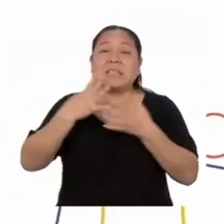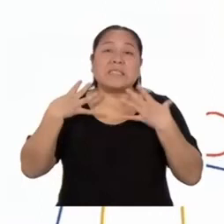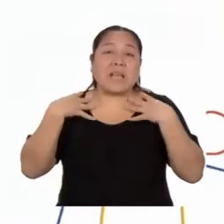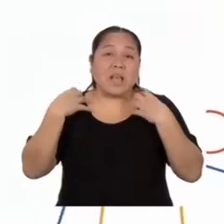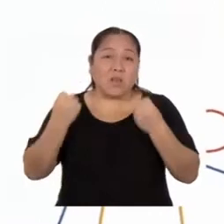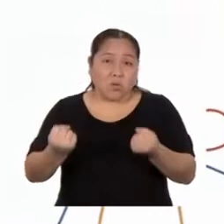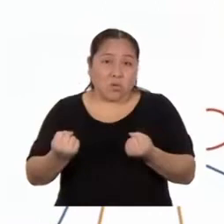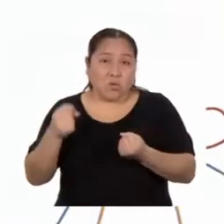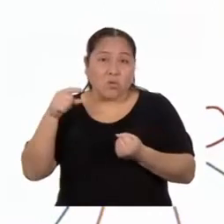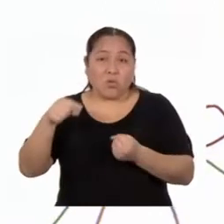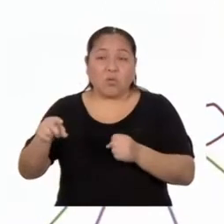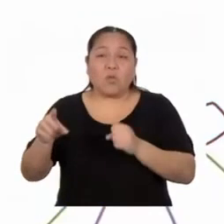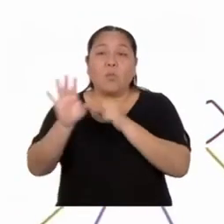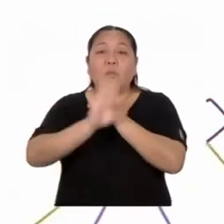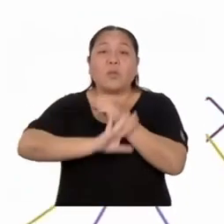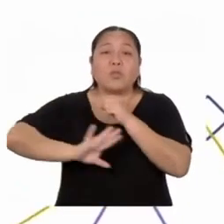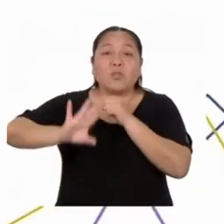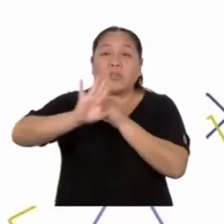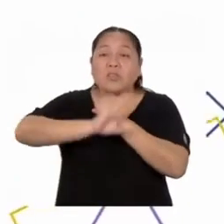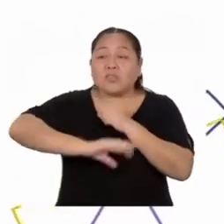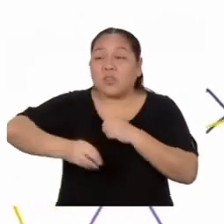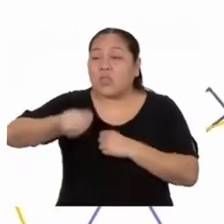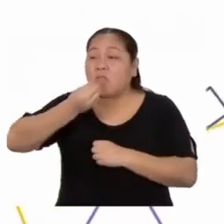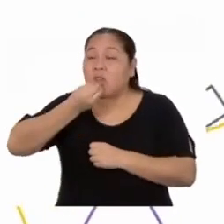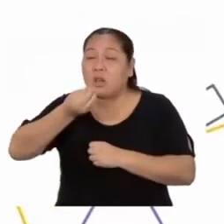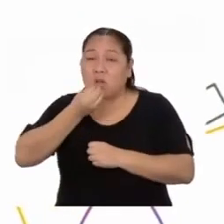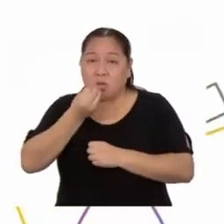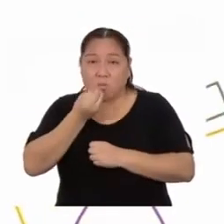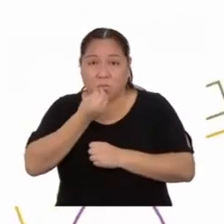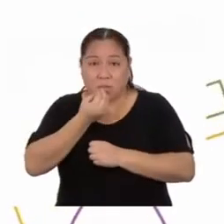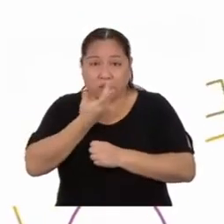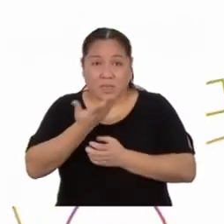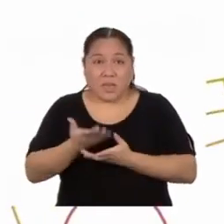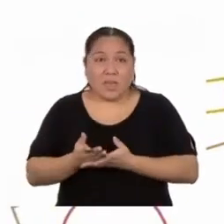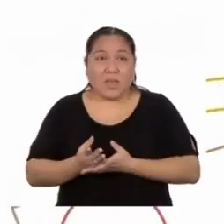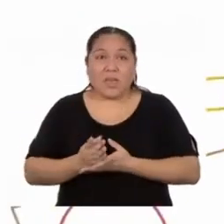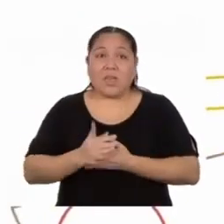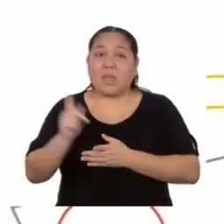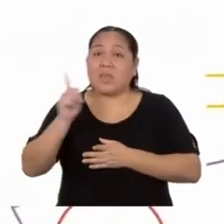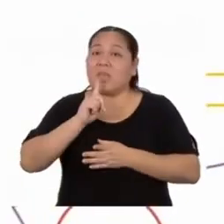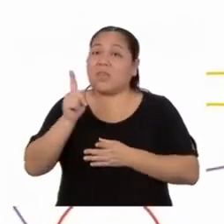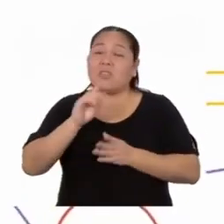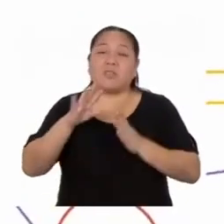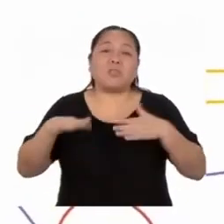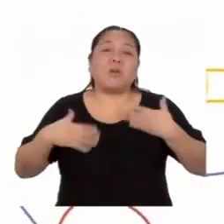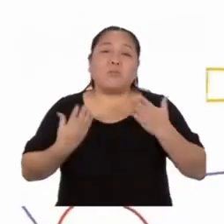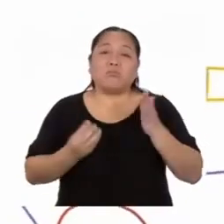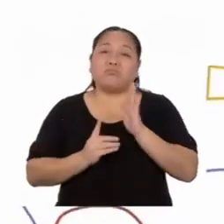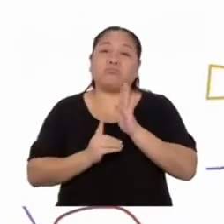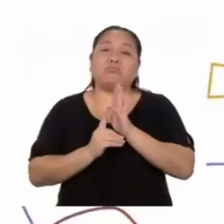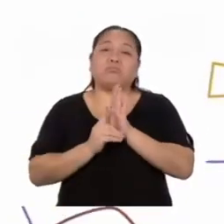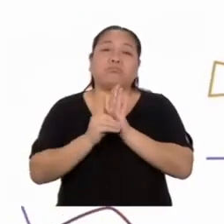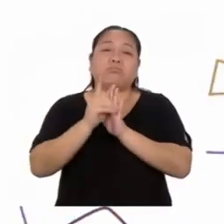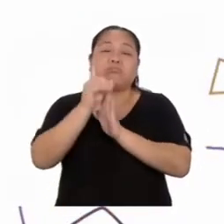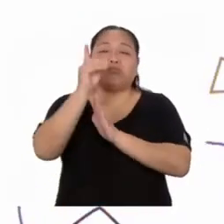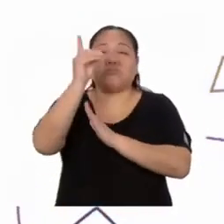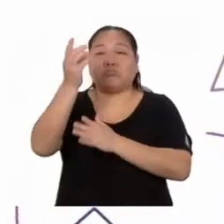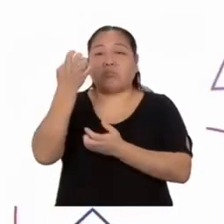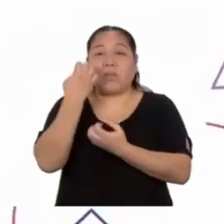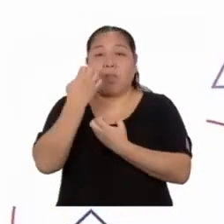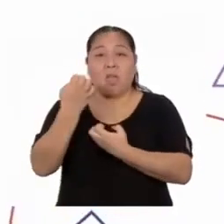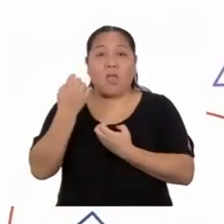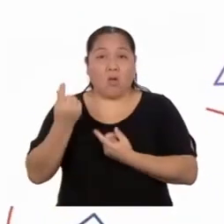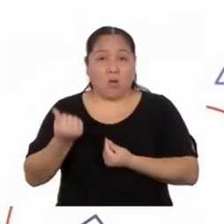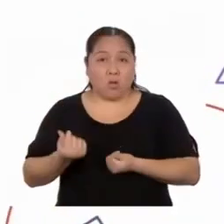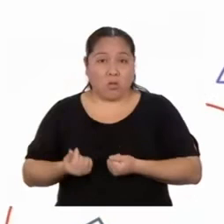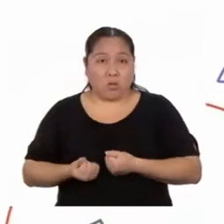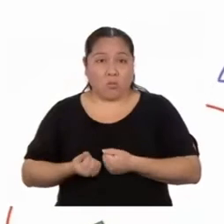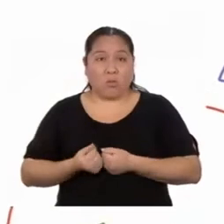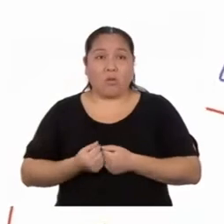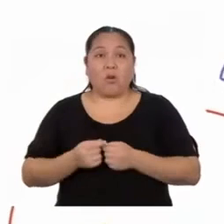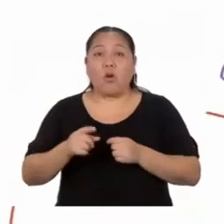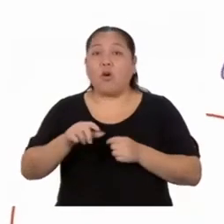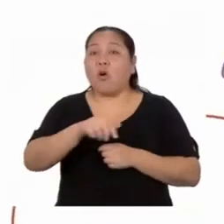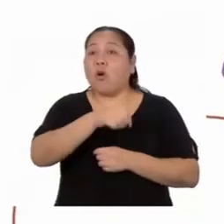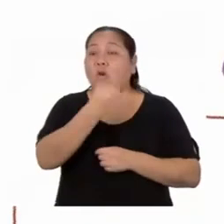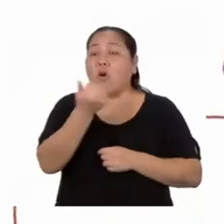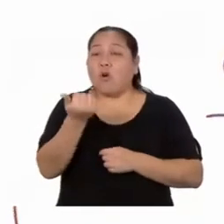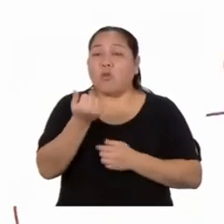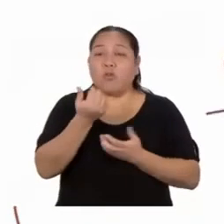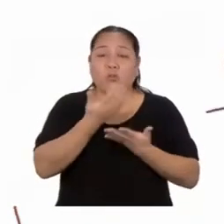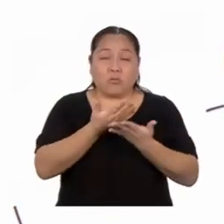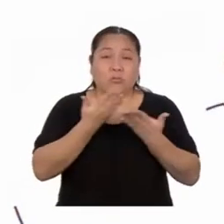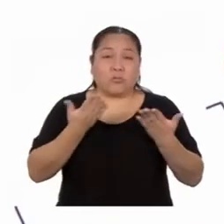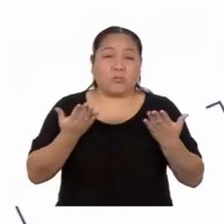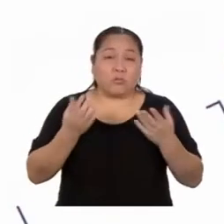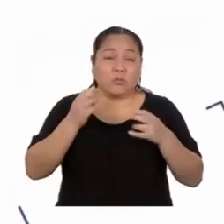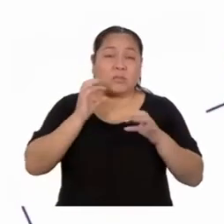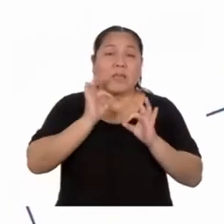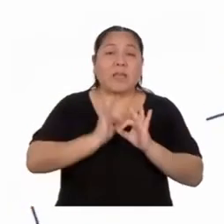salud, seguridad alimentaria e insostenible desarrollo económico. Por otro lado, otro factor